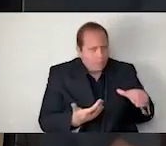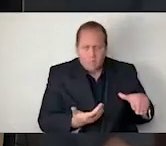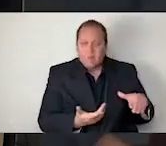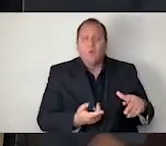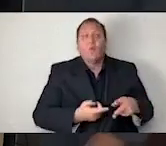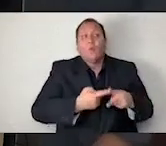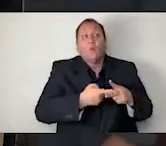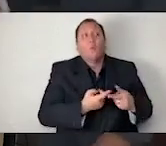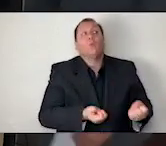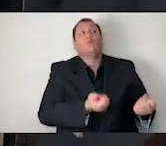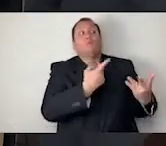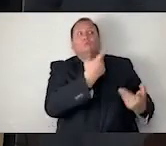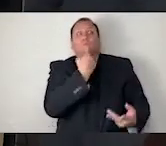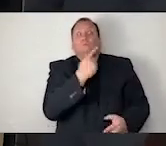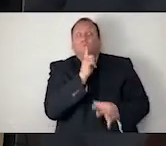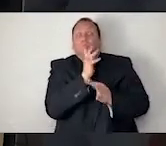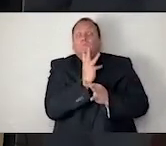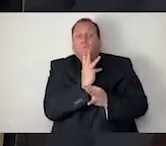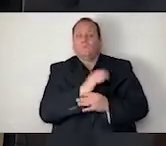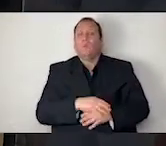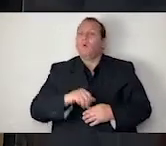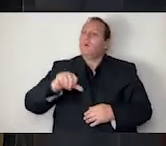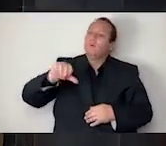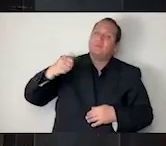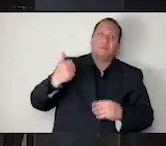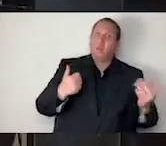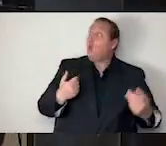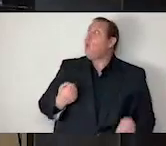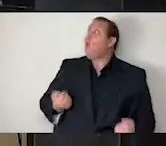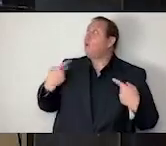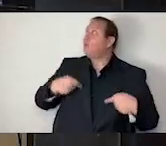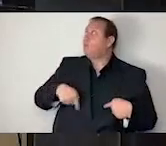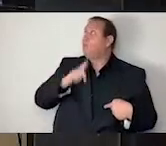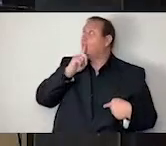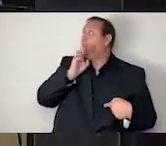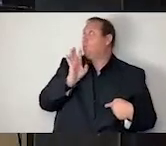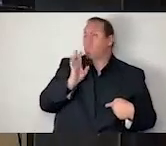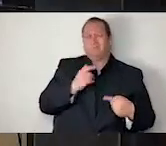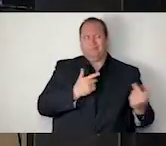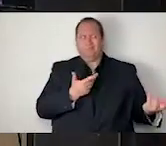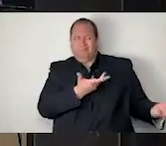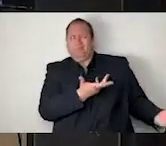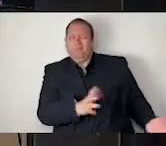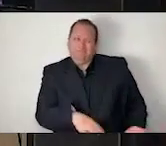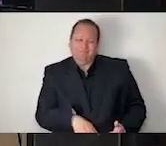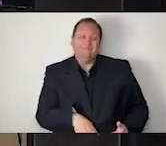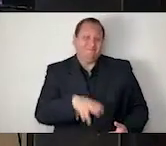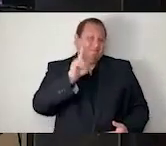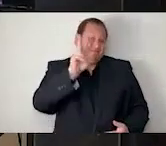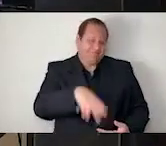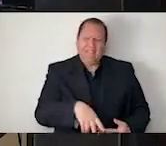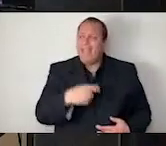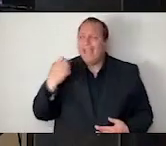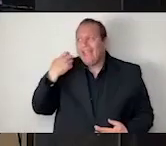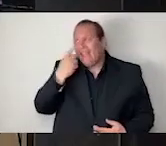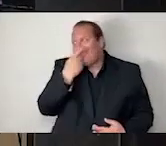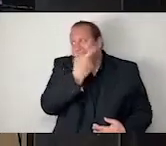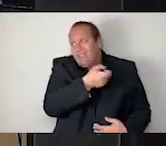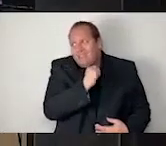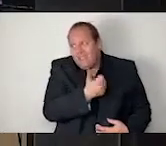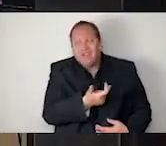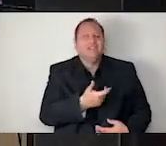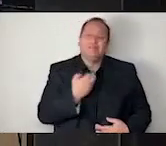en otro desea no sabían ellos cuánta gente trabajo les digo la verdad que nos división de la información que es correcto no quieren